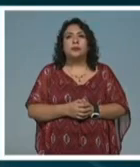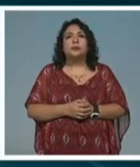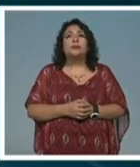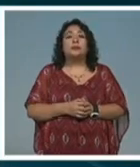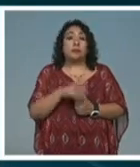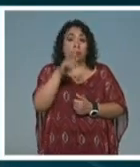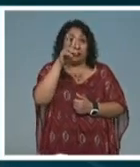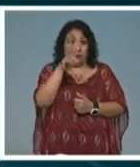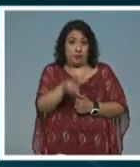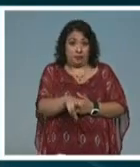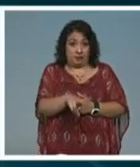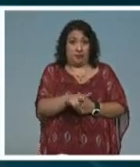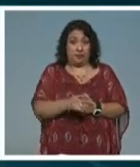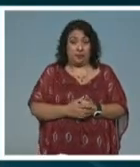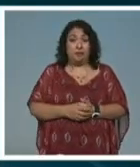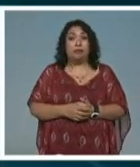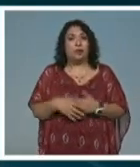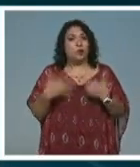Y la verdad es que fue